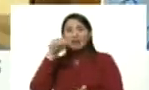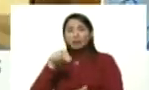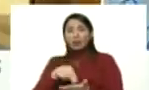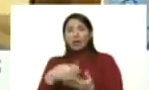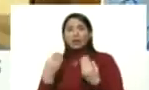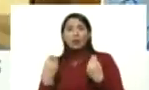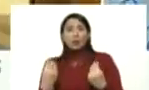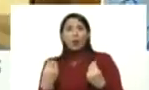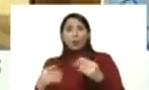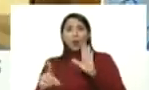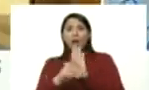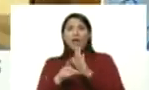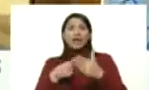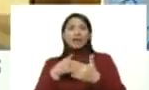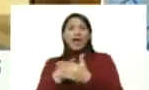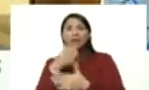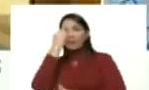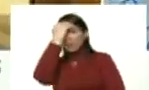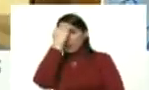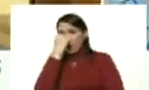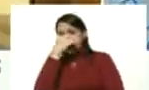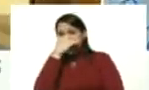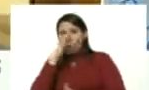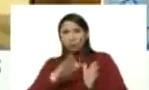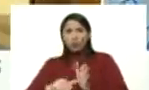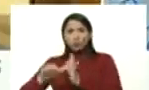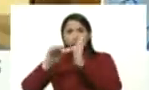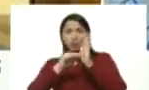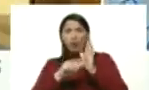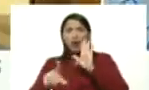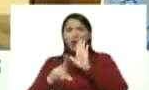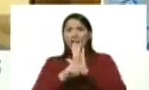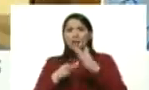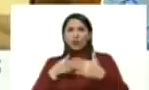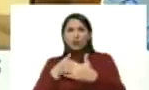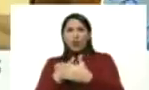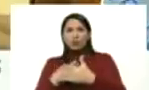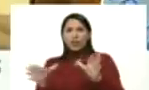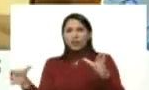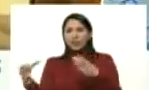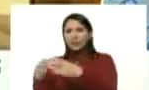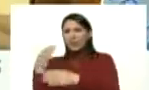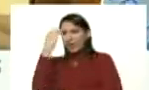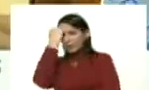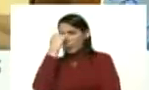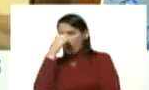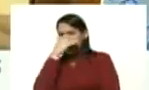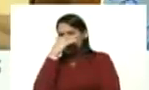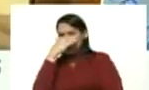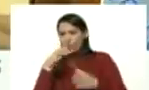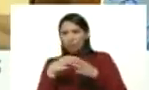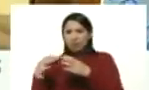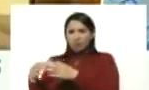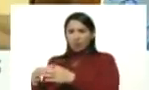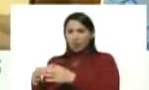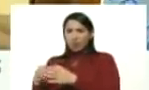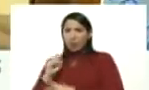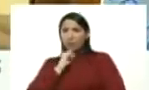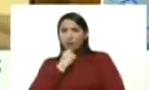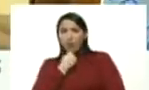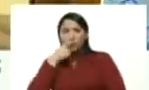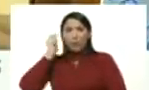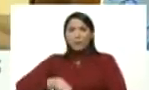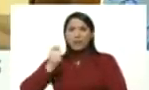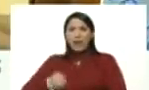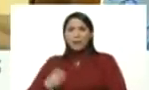la ley anticorrupción, la ley contra la delincuencia organizada, el Código Penal venezolano